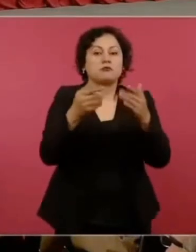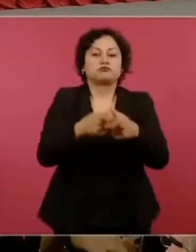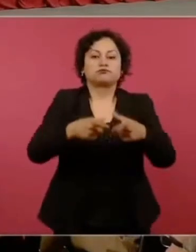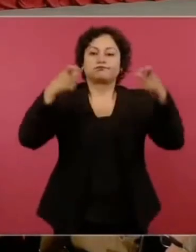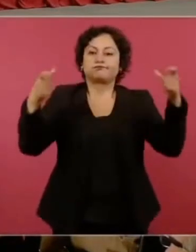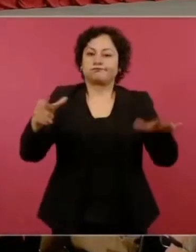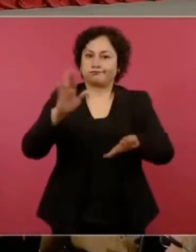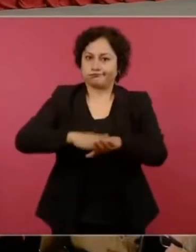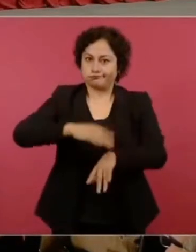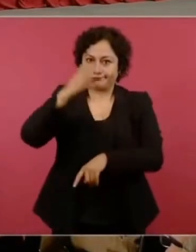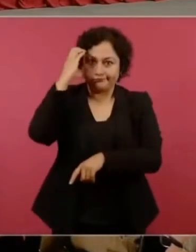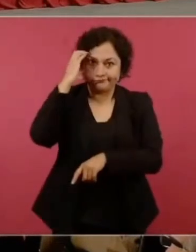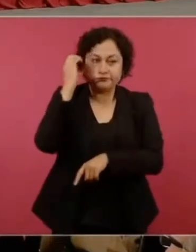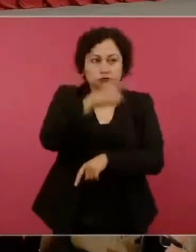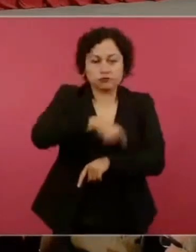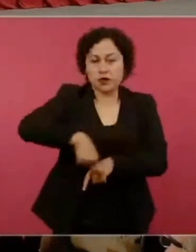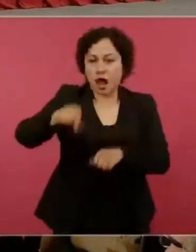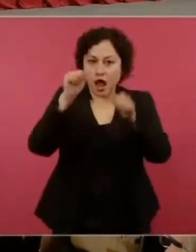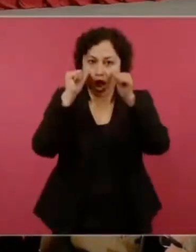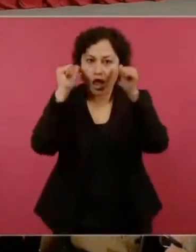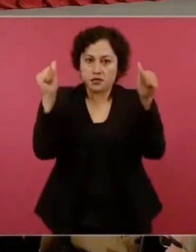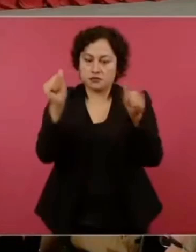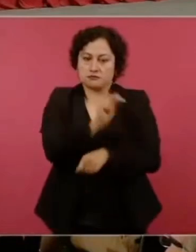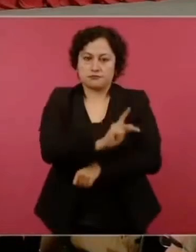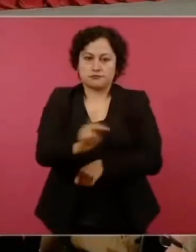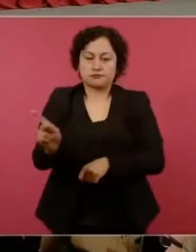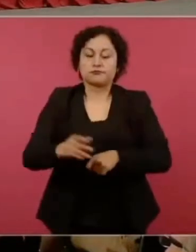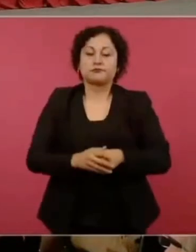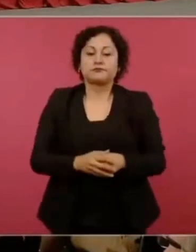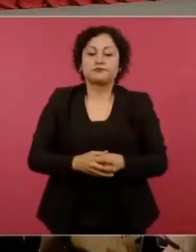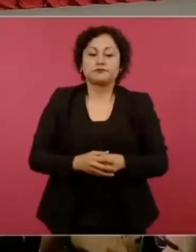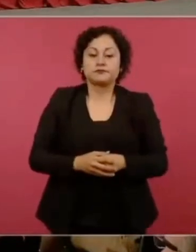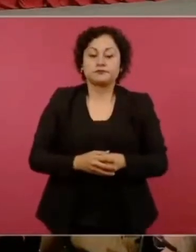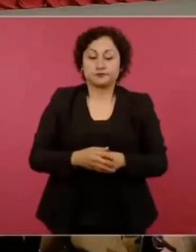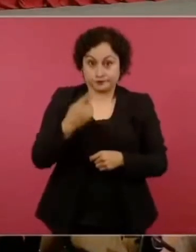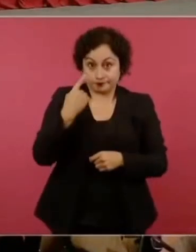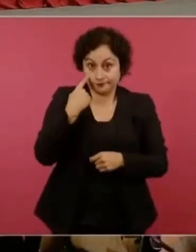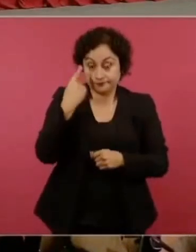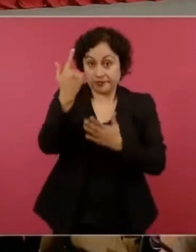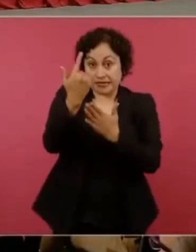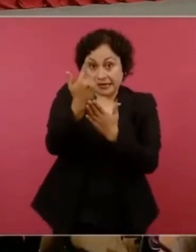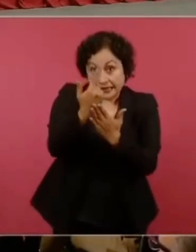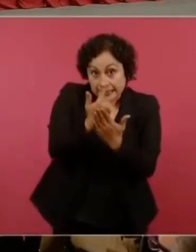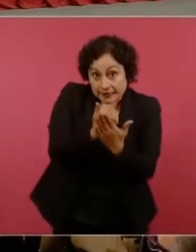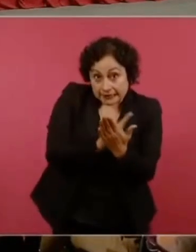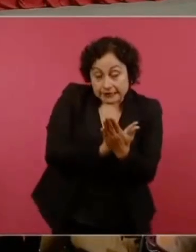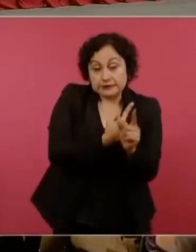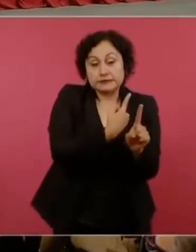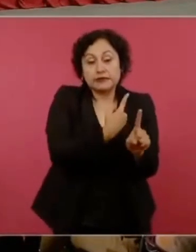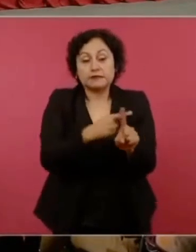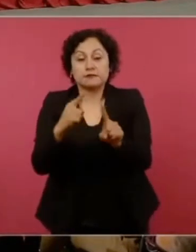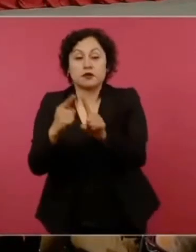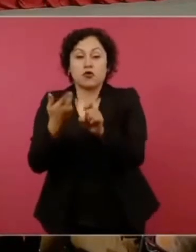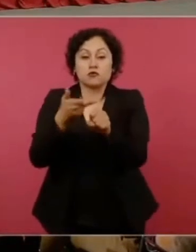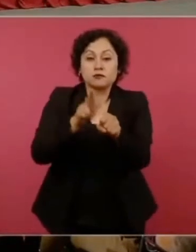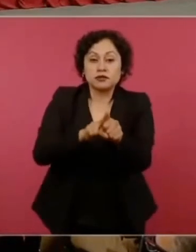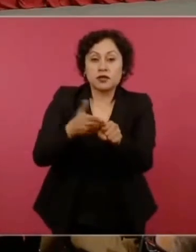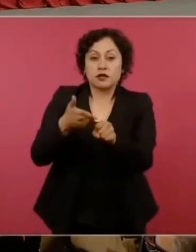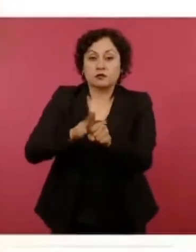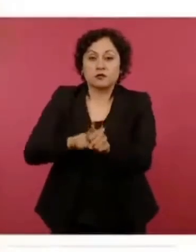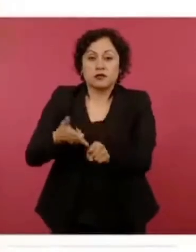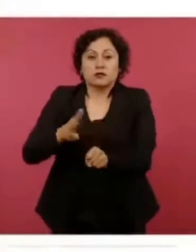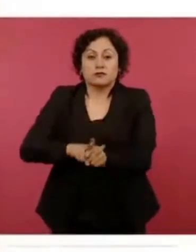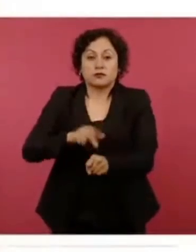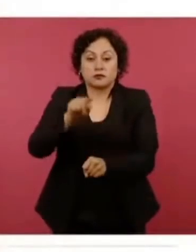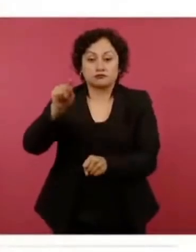27,146 camas. En la siguiente vemos la lista de los hospitales que ya se pusieron